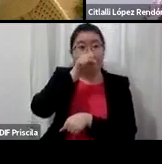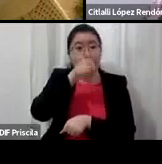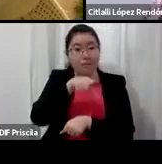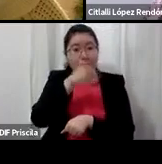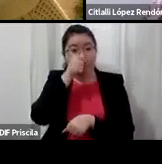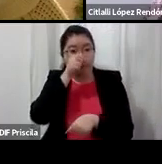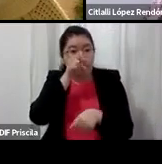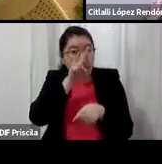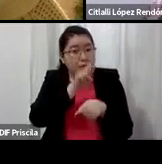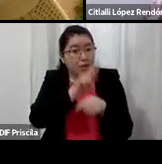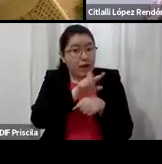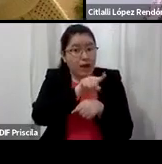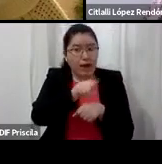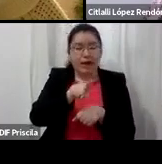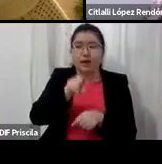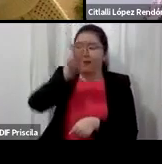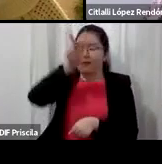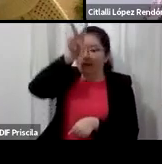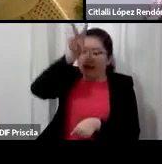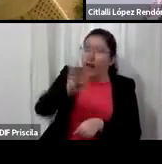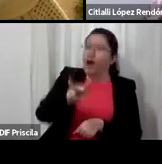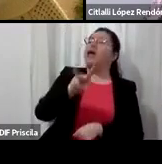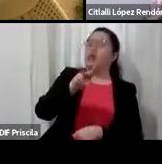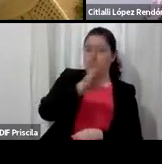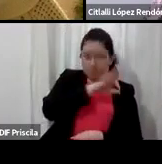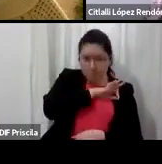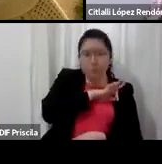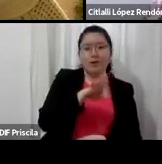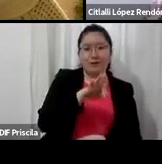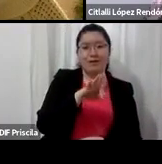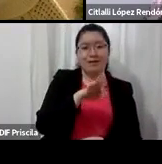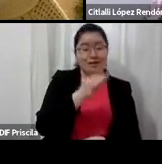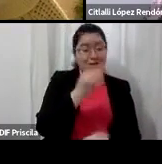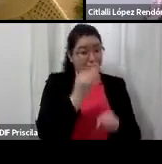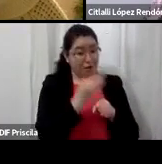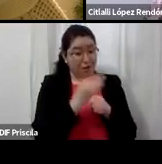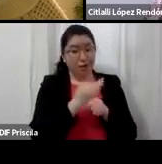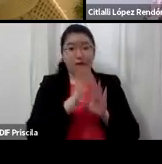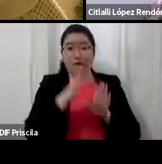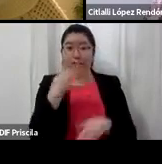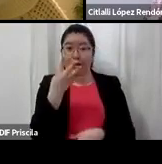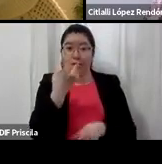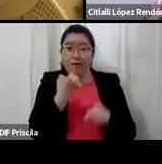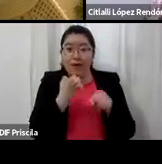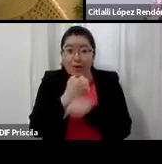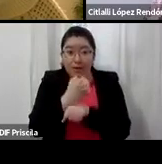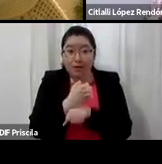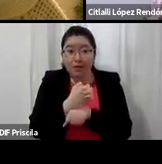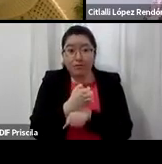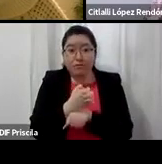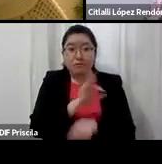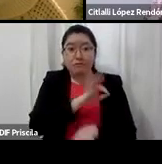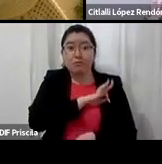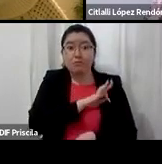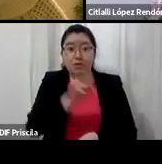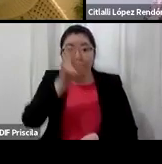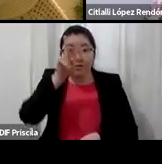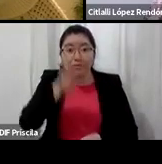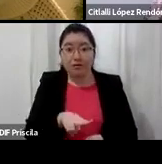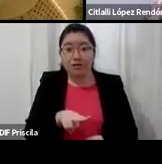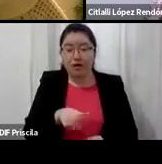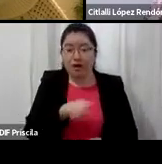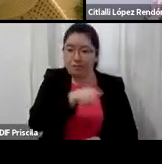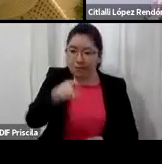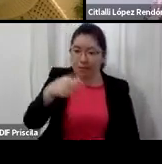que esto se puede llevar a cabo y lo hemos llevado a cabo en 4 estados de la República, que se puede, ¿no? Que están